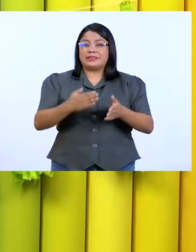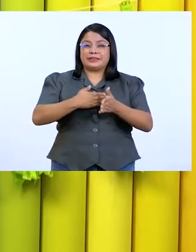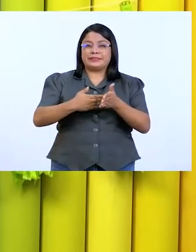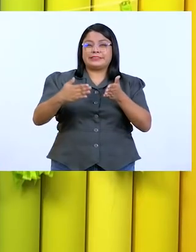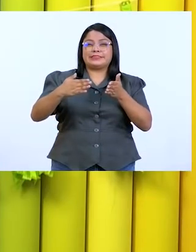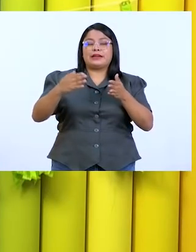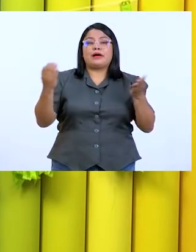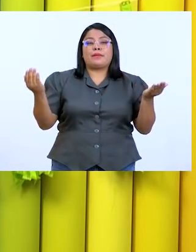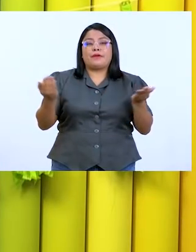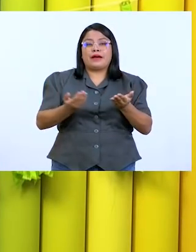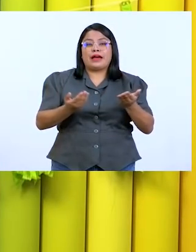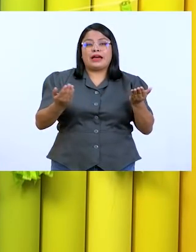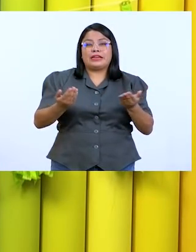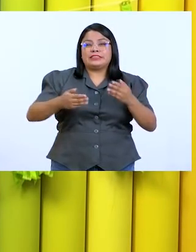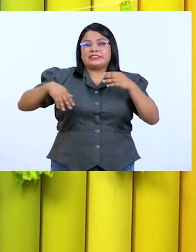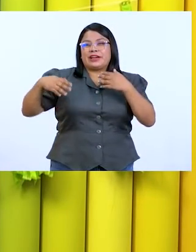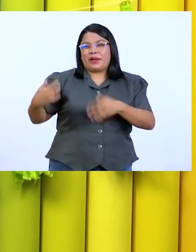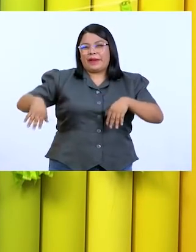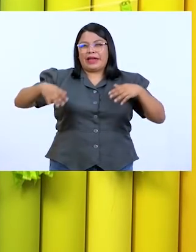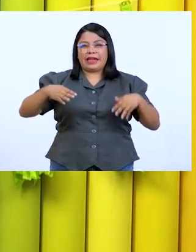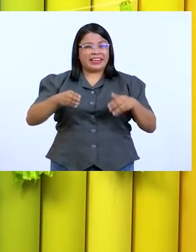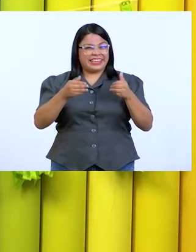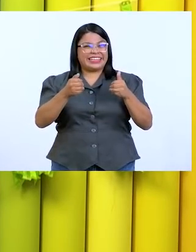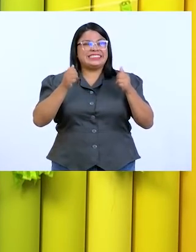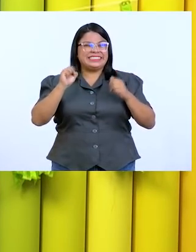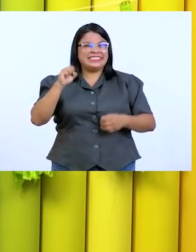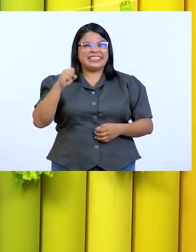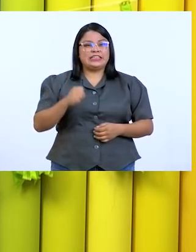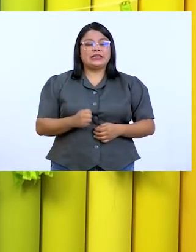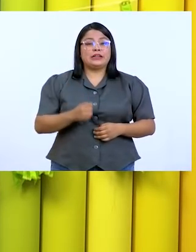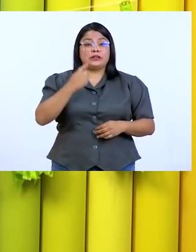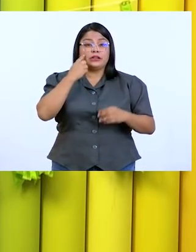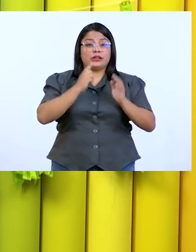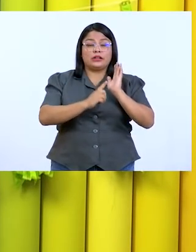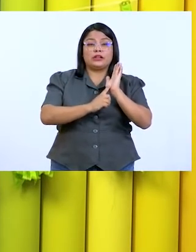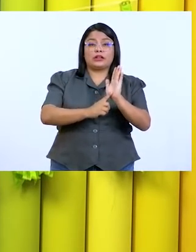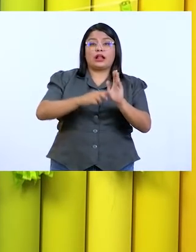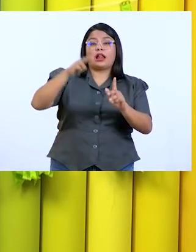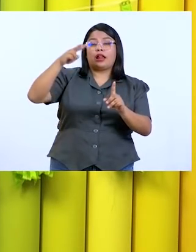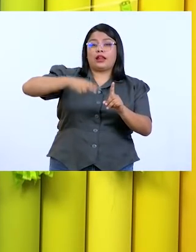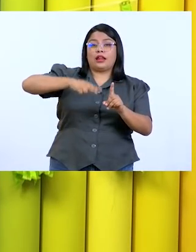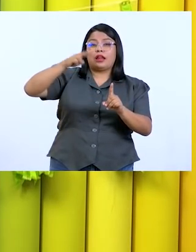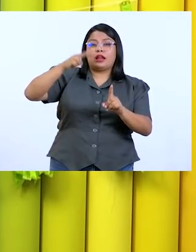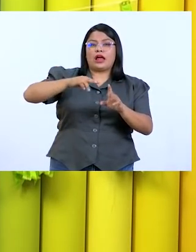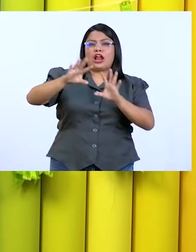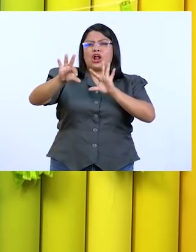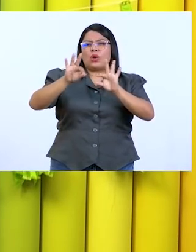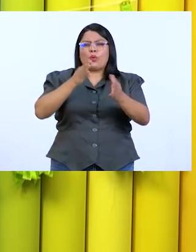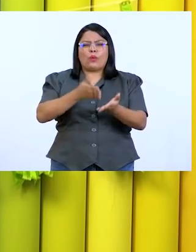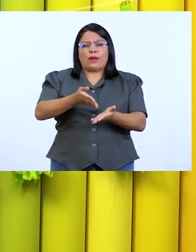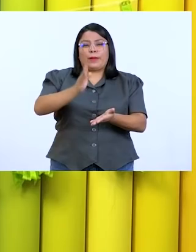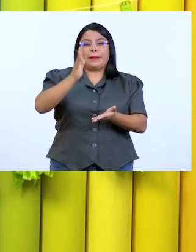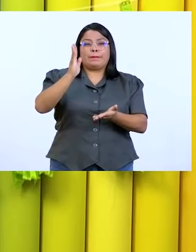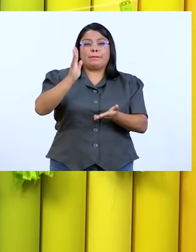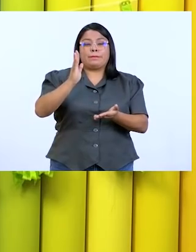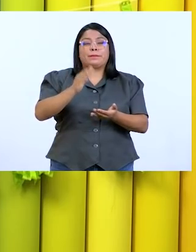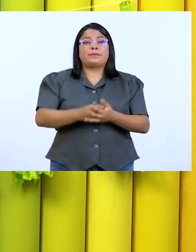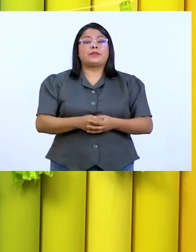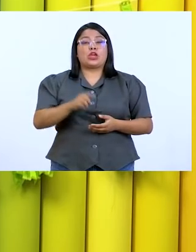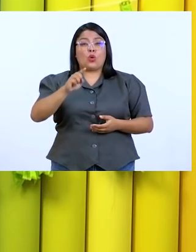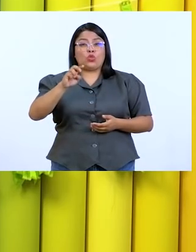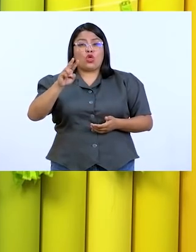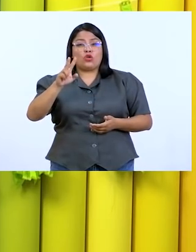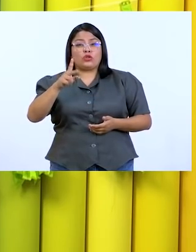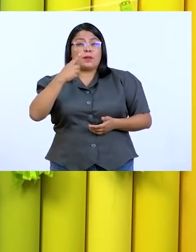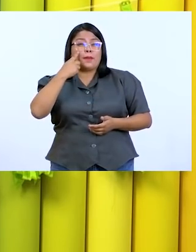Y para comenzar, vamos a hacer un divertido juego. ¿Qué les parece? Sí. Les voy a mencionar las características de algunos animales y a